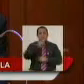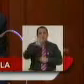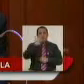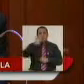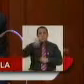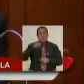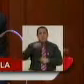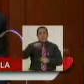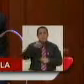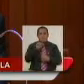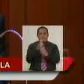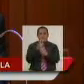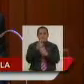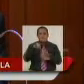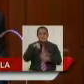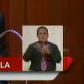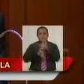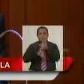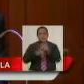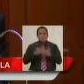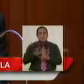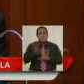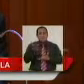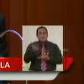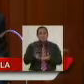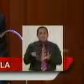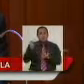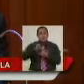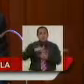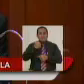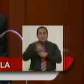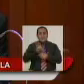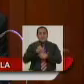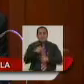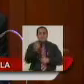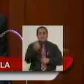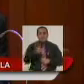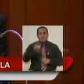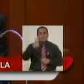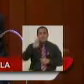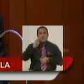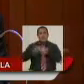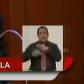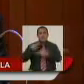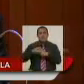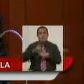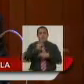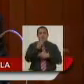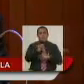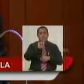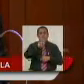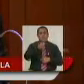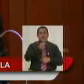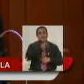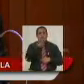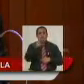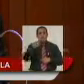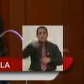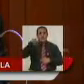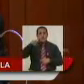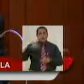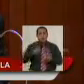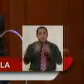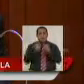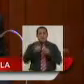pymes. Incrementamos los fondos disponibles en el Banco de la Nación hasta 1.200 millones para que nuestras pymes